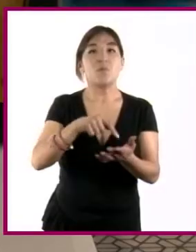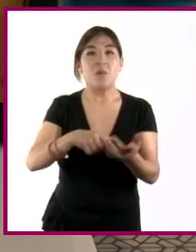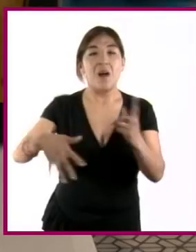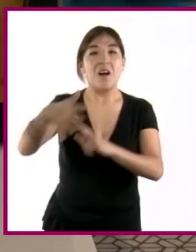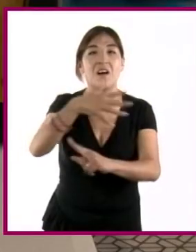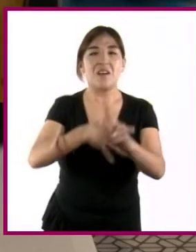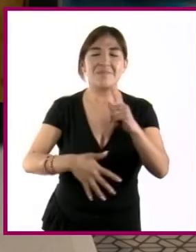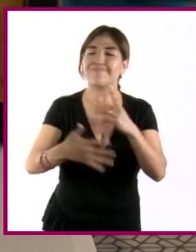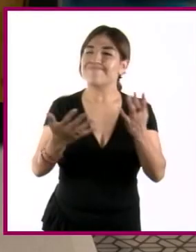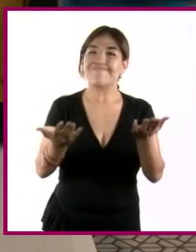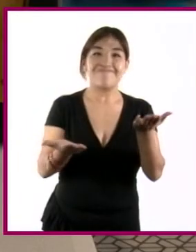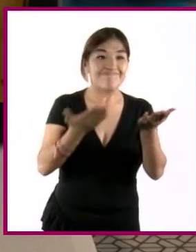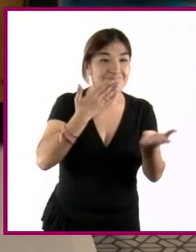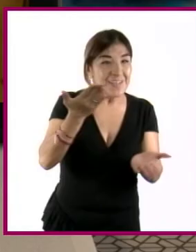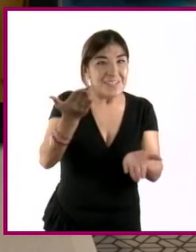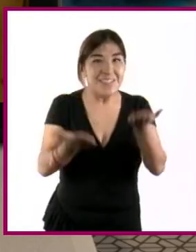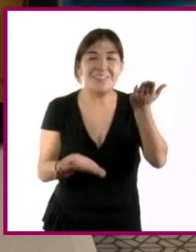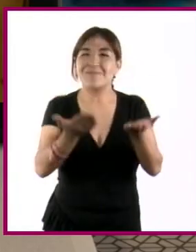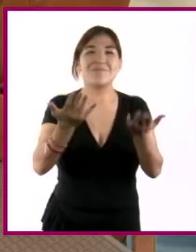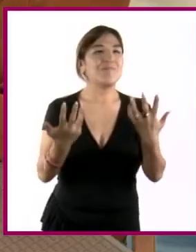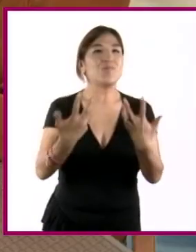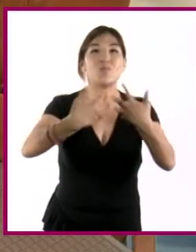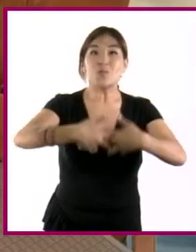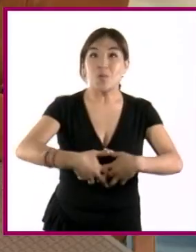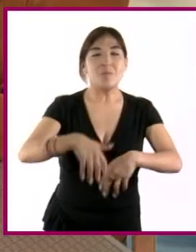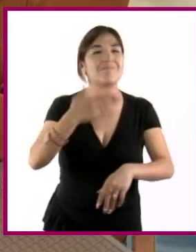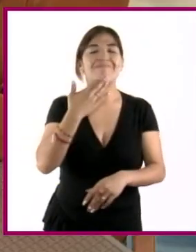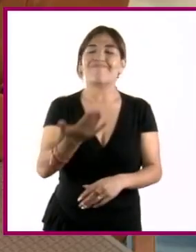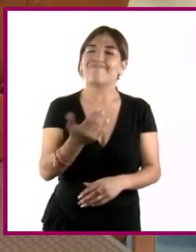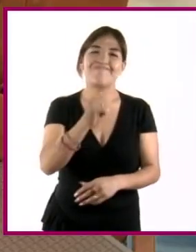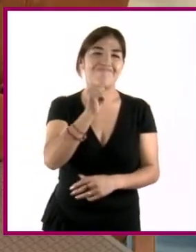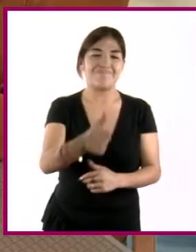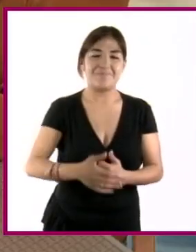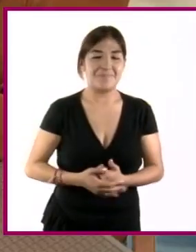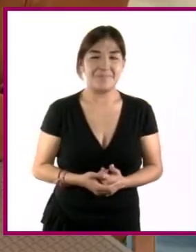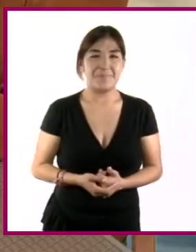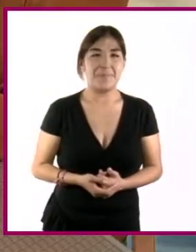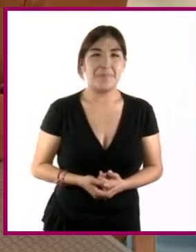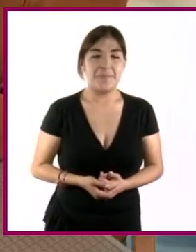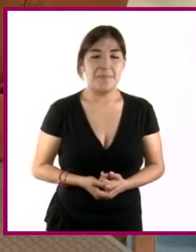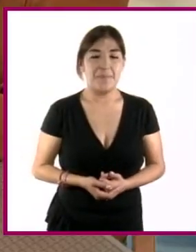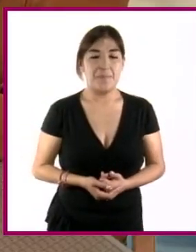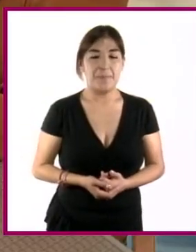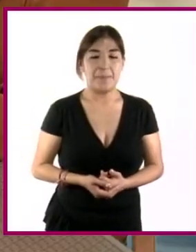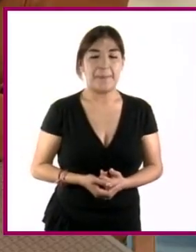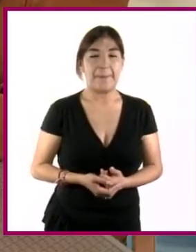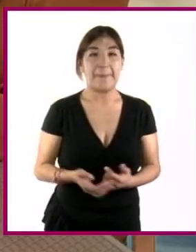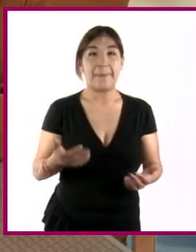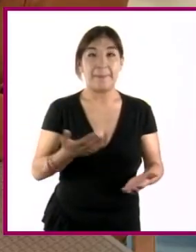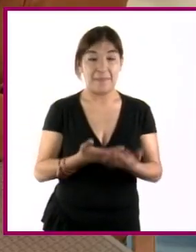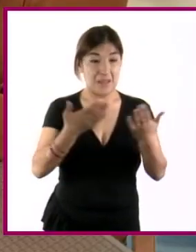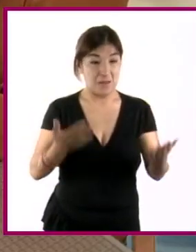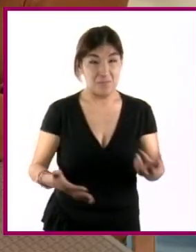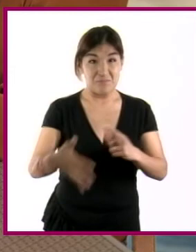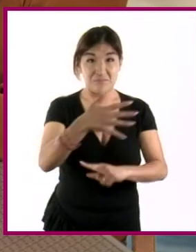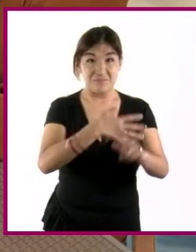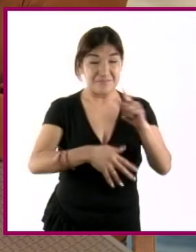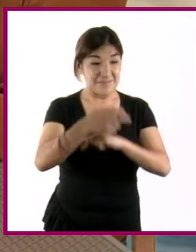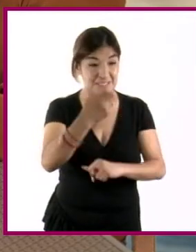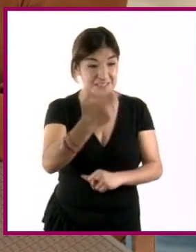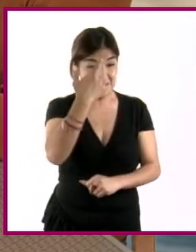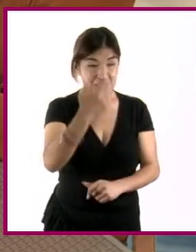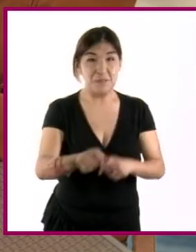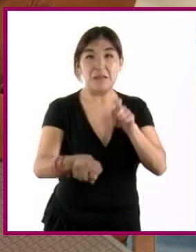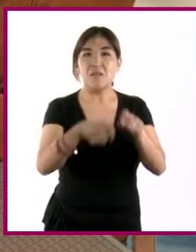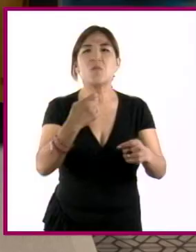ecosistemas y su funcionamiento óptimo. ¿Qué cambios sustanciales están ocurriendo en el medio ambiente a causa del